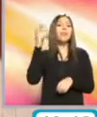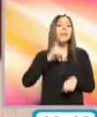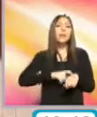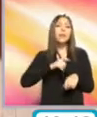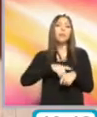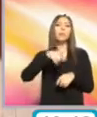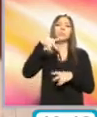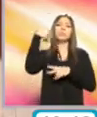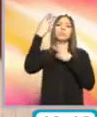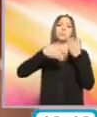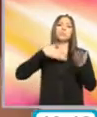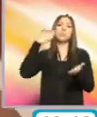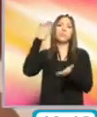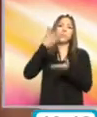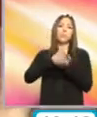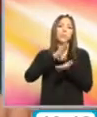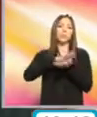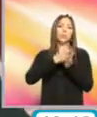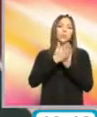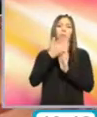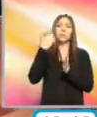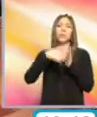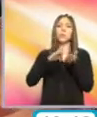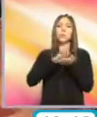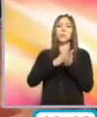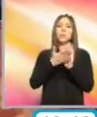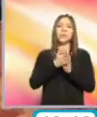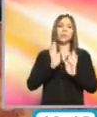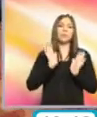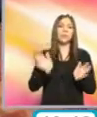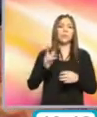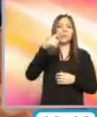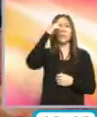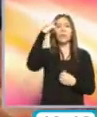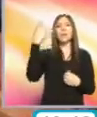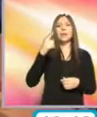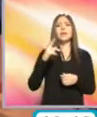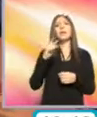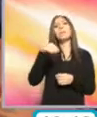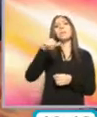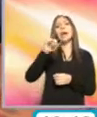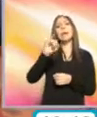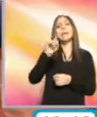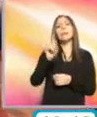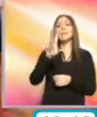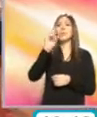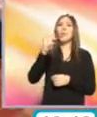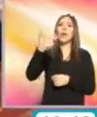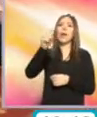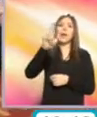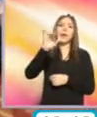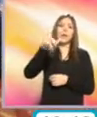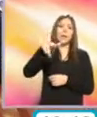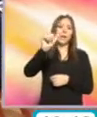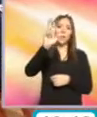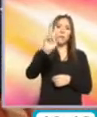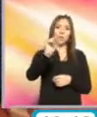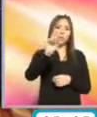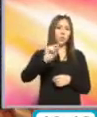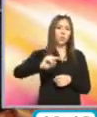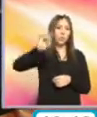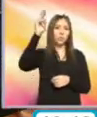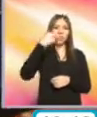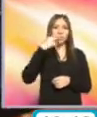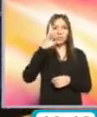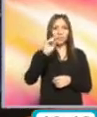la tortillería, compre tortillas y sencillo. Tiene que ser de maíz. No nos complicó de maíz. De maíz, exacto. no Muy de bien. harina como las que se usan en el norte, Es señor?